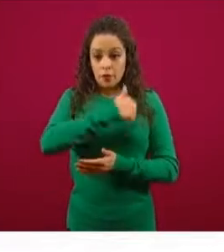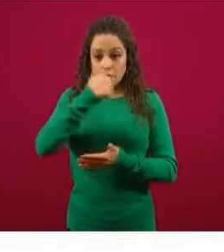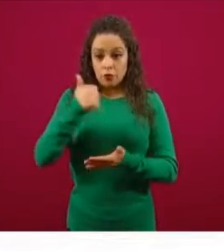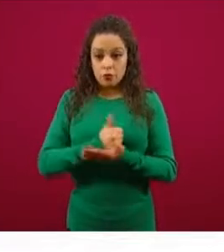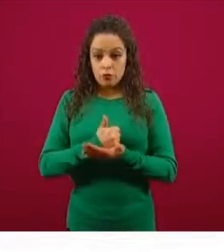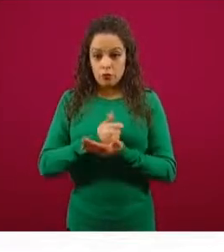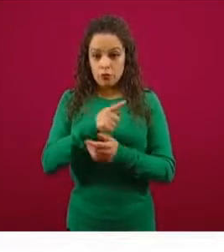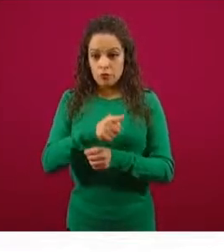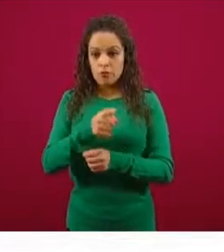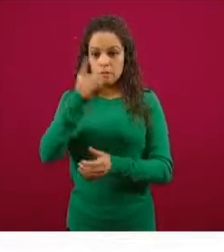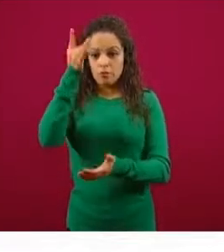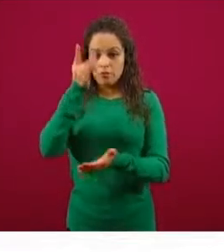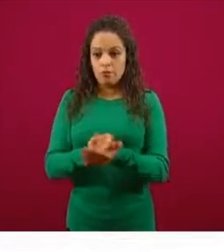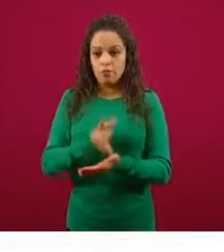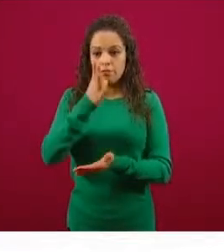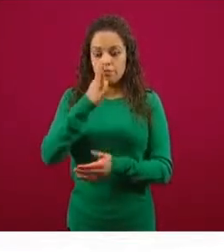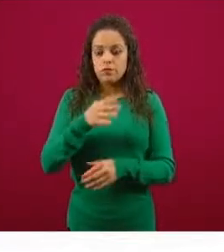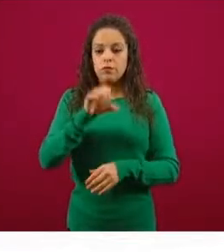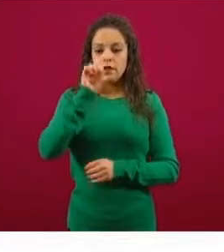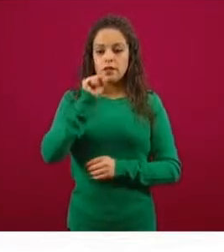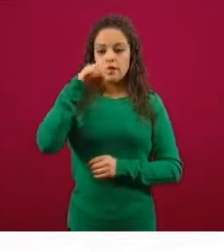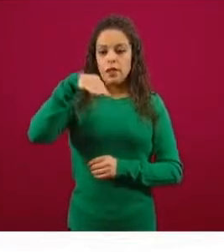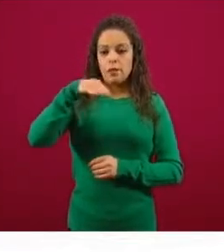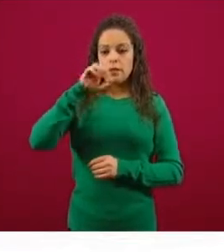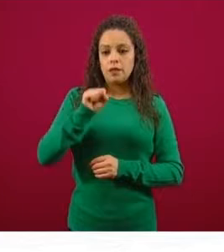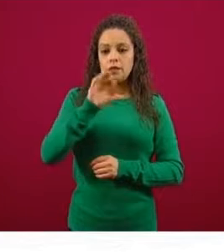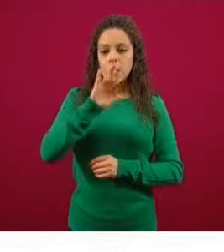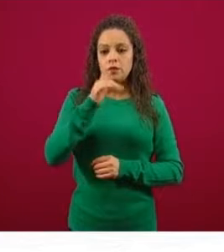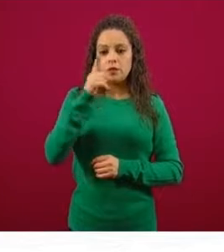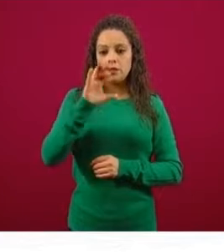especial 51515 que pueden ustedes